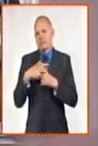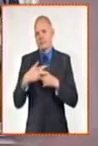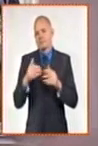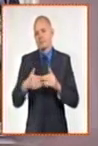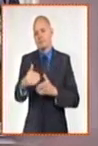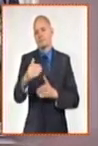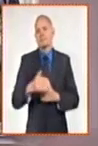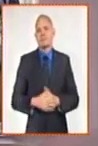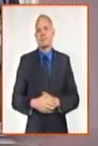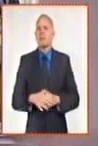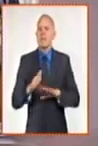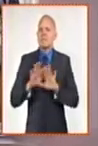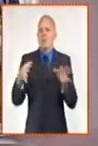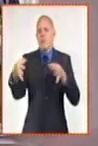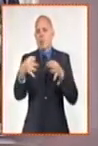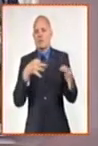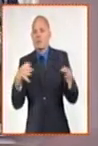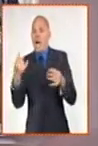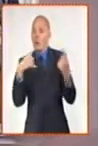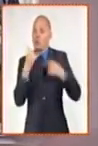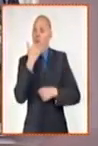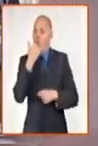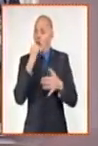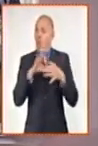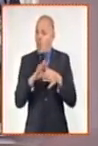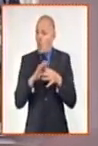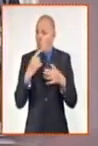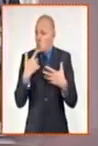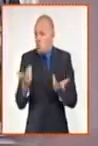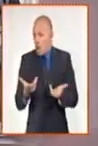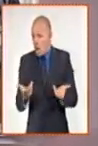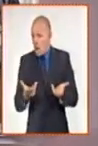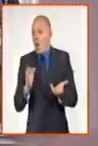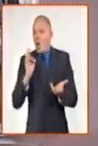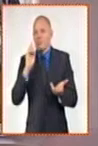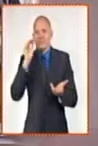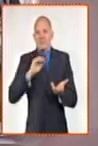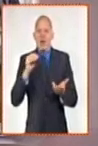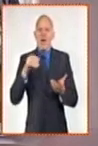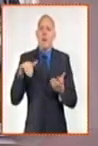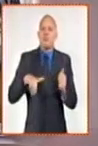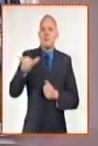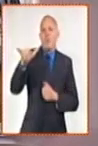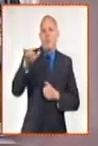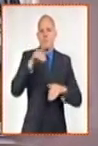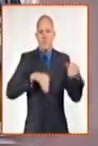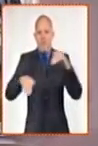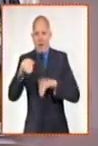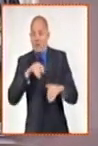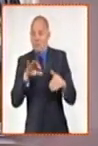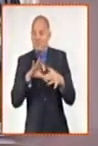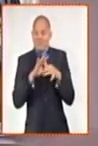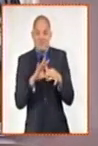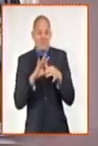en el proceso de recuperación. Hubo varios municipios de la capital que también fueron afectados, sobre todo la parte oeste, el municipio de Boyero,